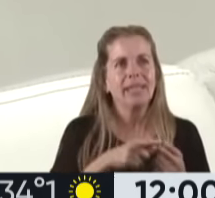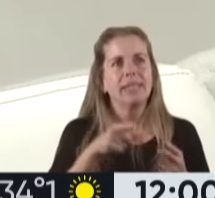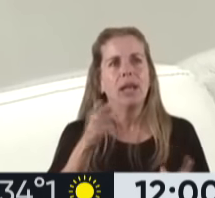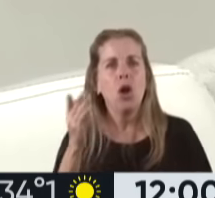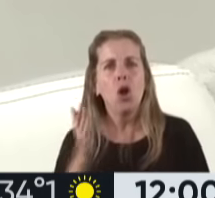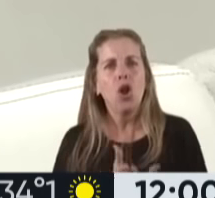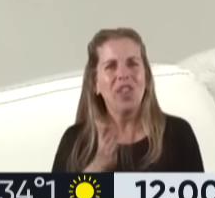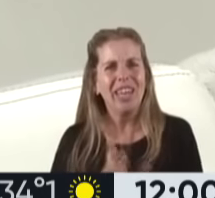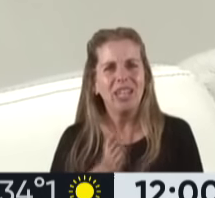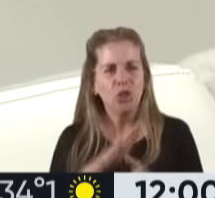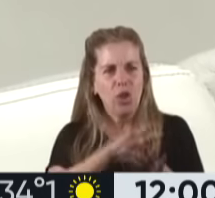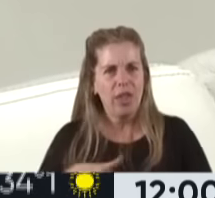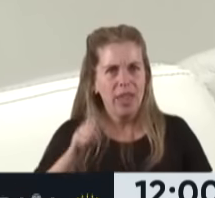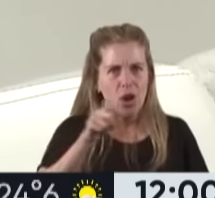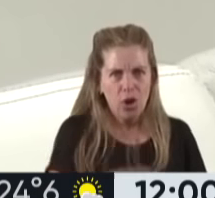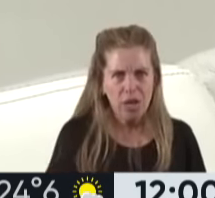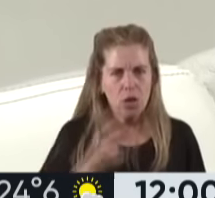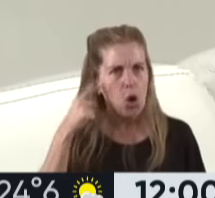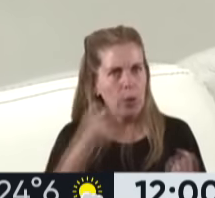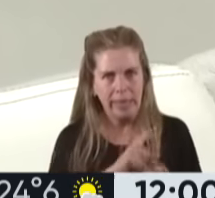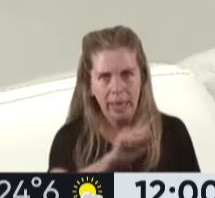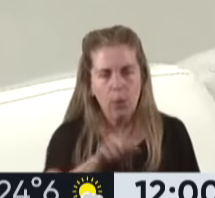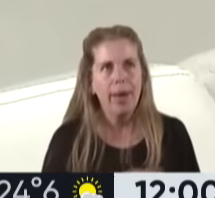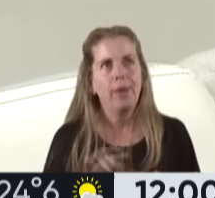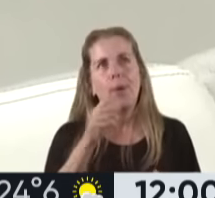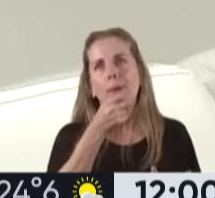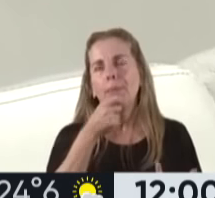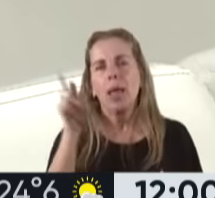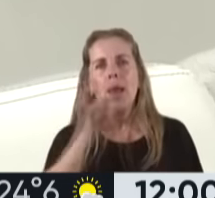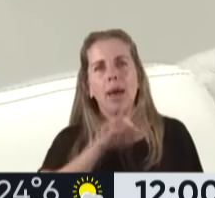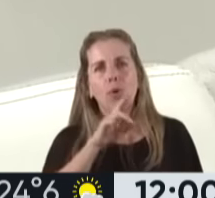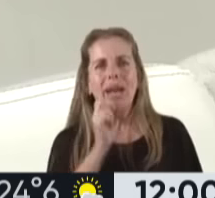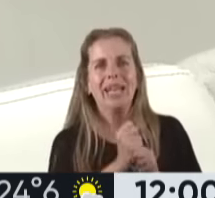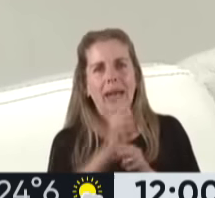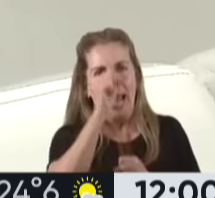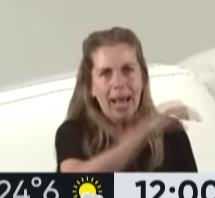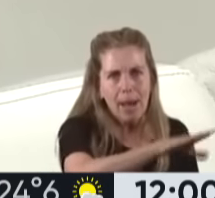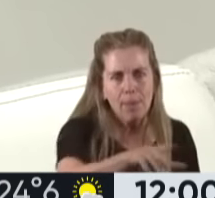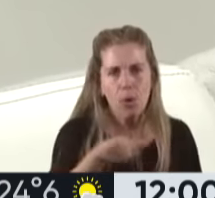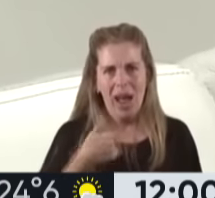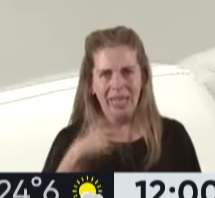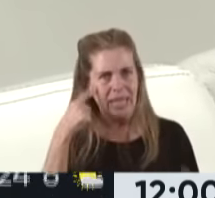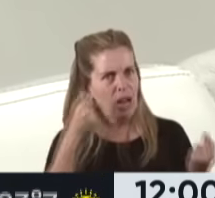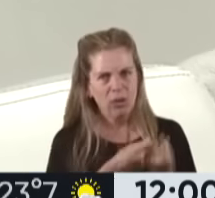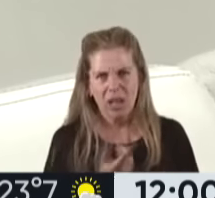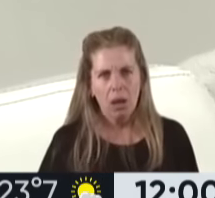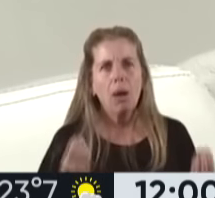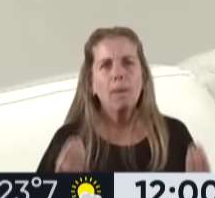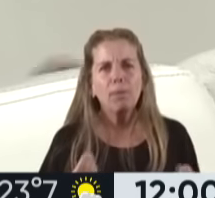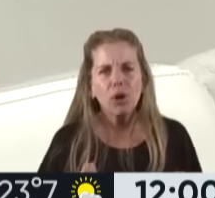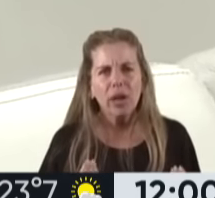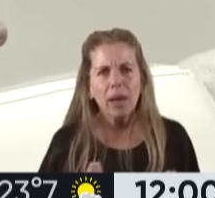fin de la violencia contra las mujeres que trabajan en el ámbito rural. Entonces, quería preguntarle a qué se debe esta